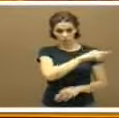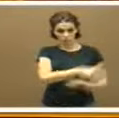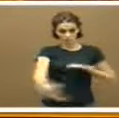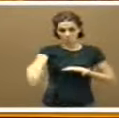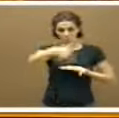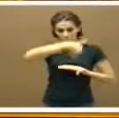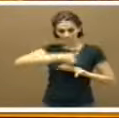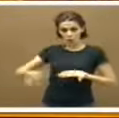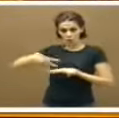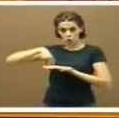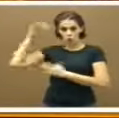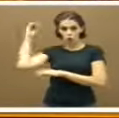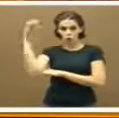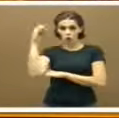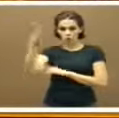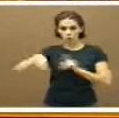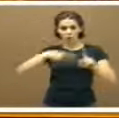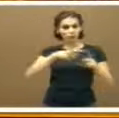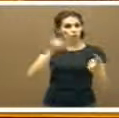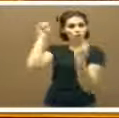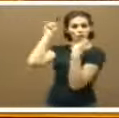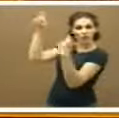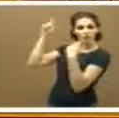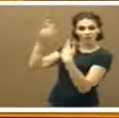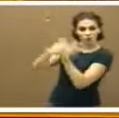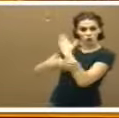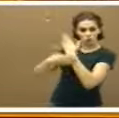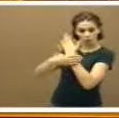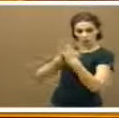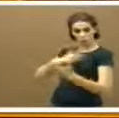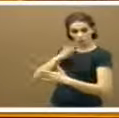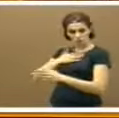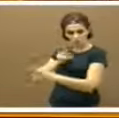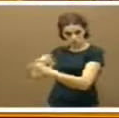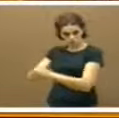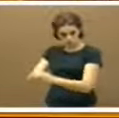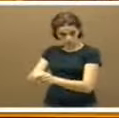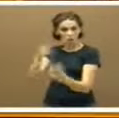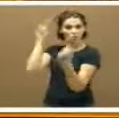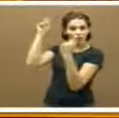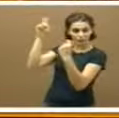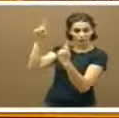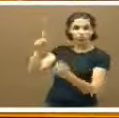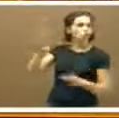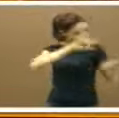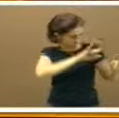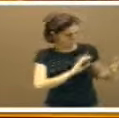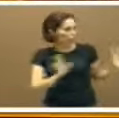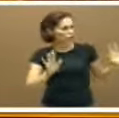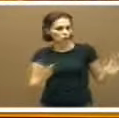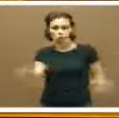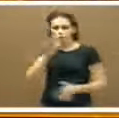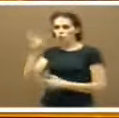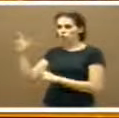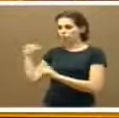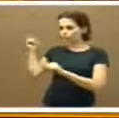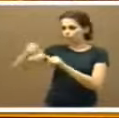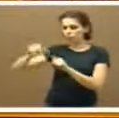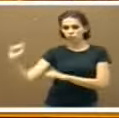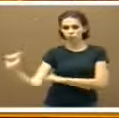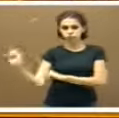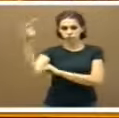comparecencia para felicitar al Gobierno al que pertenezco por el logro, sí, señores, por el logro obtenido